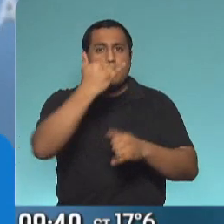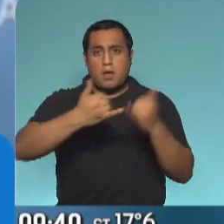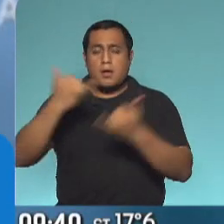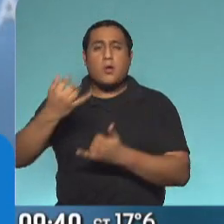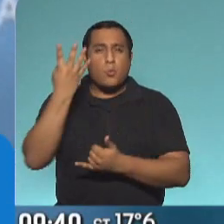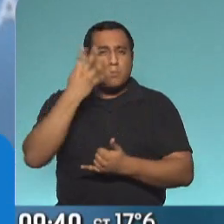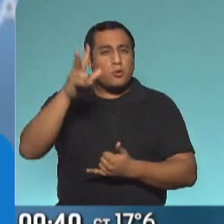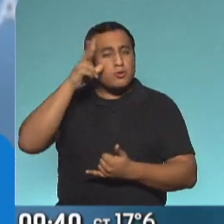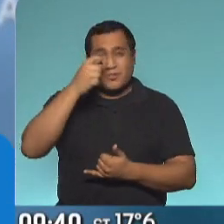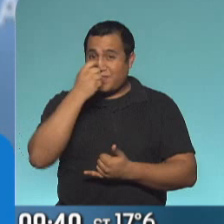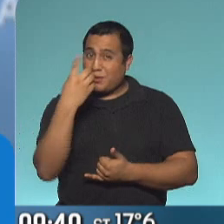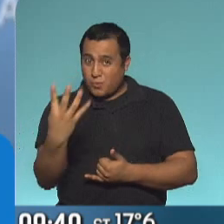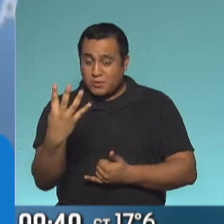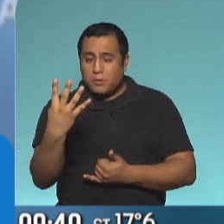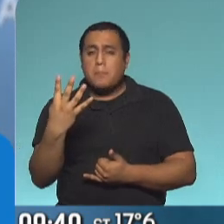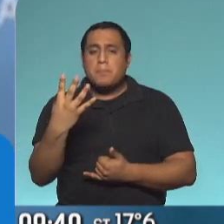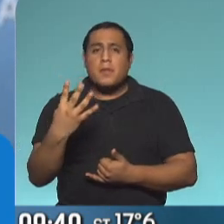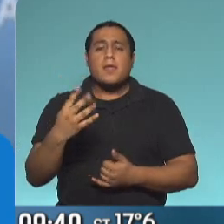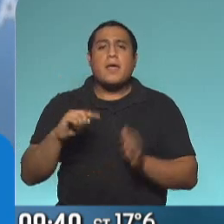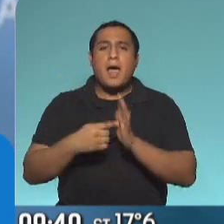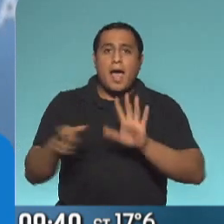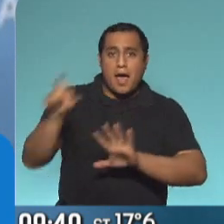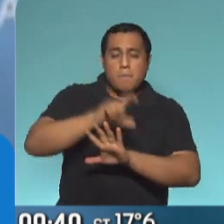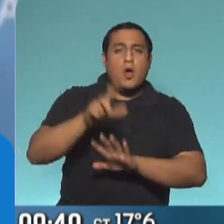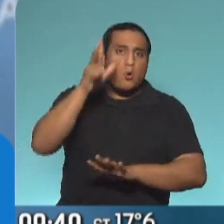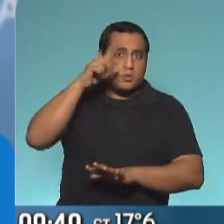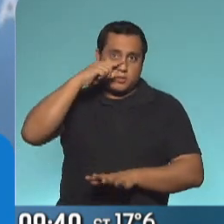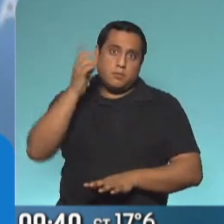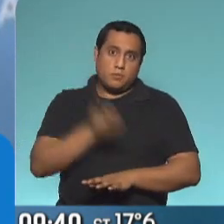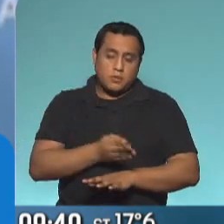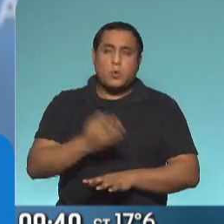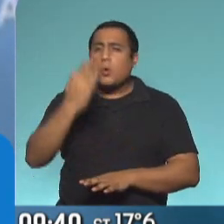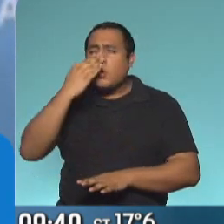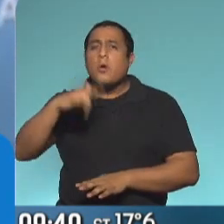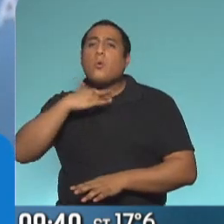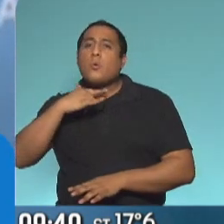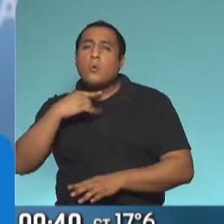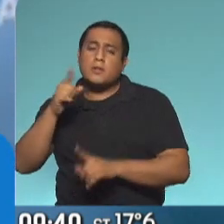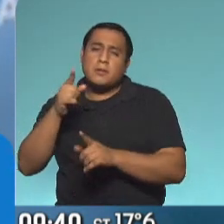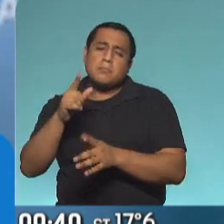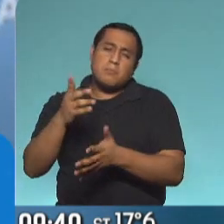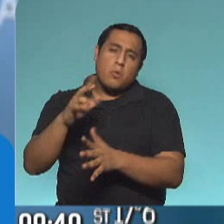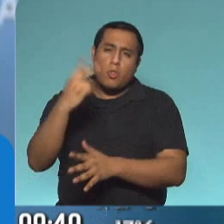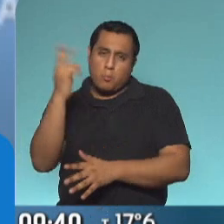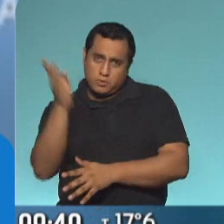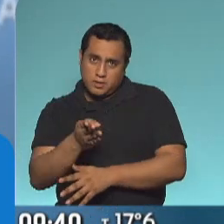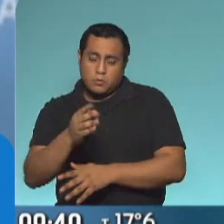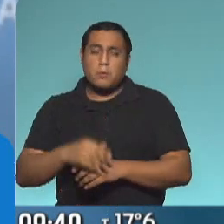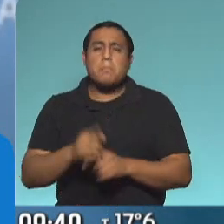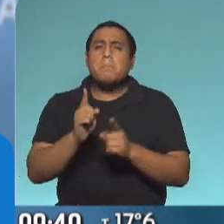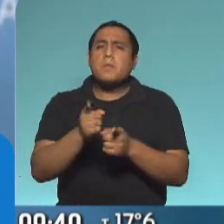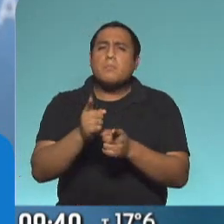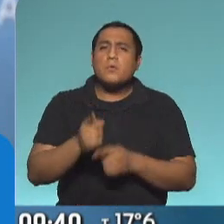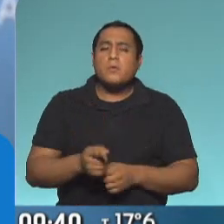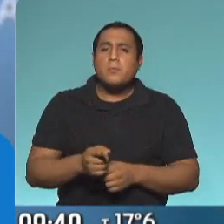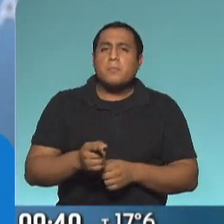4 mil 824 ambas tiene el 87 por ciento córdoba y jujuy aportan al menos el 2% es lo mismo que